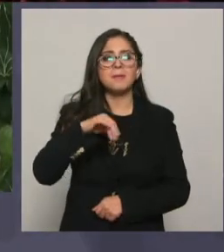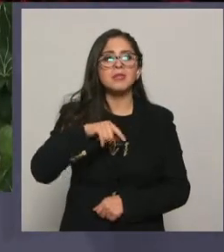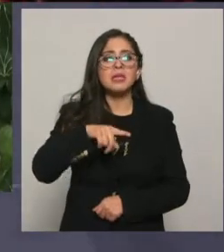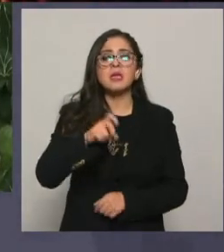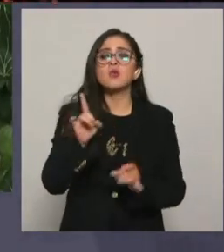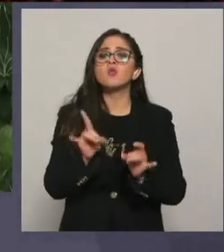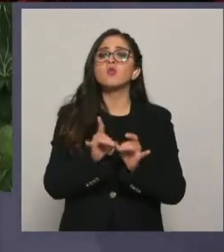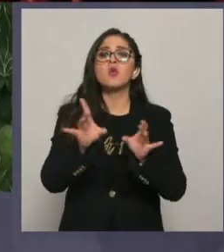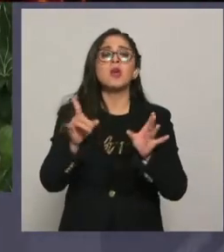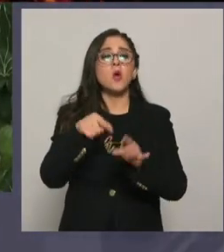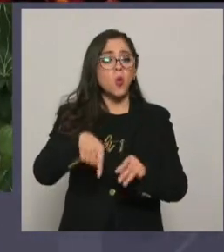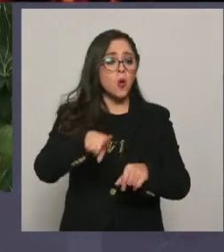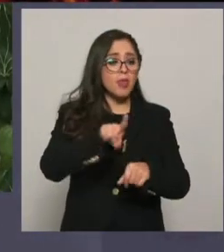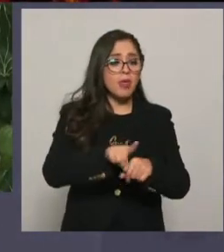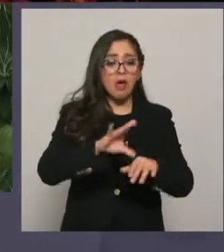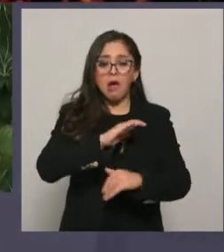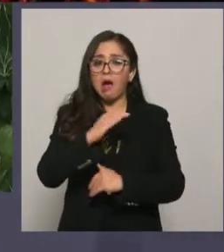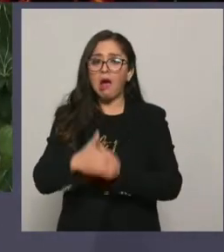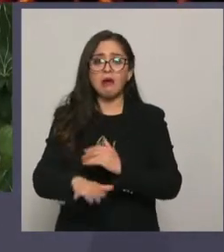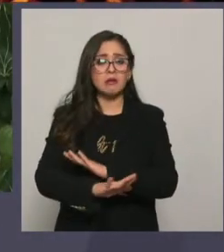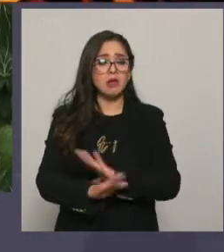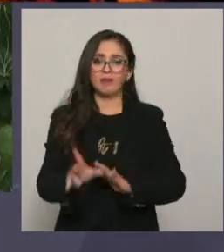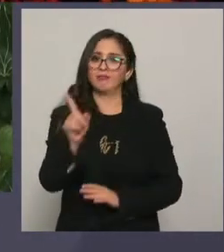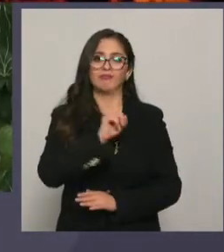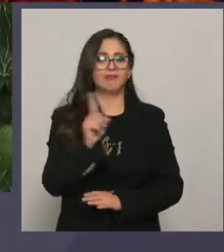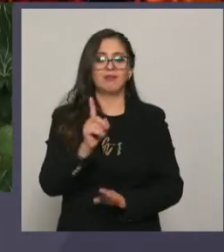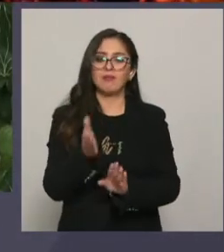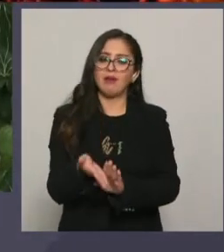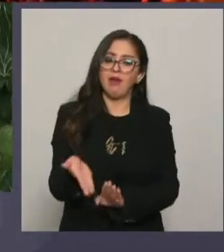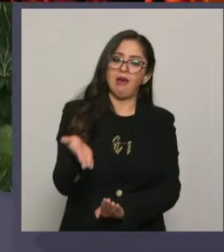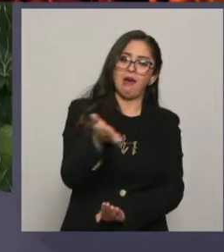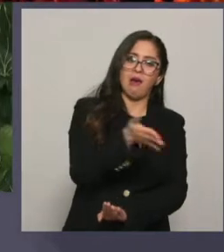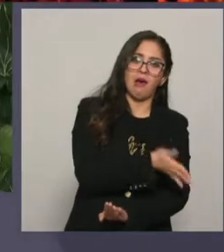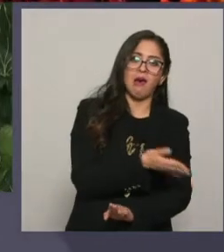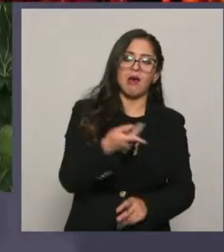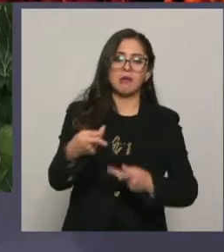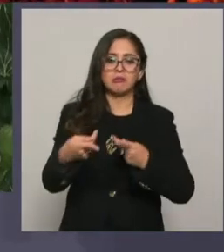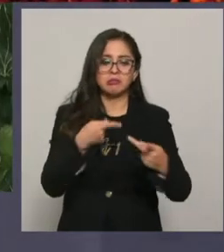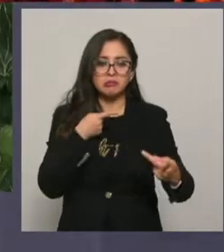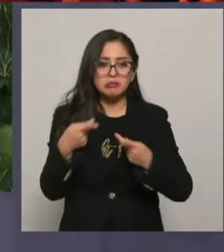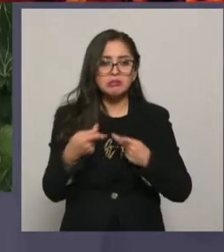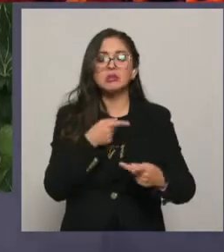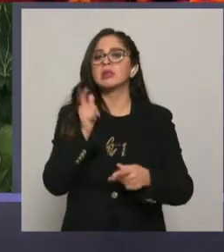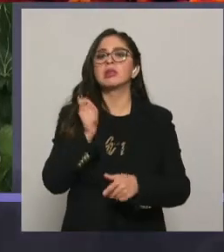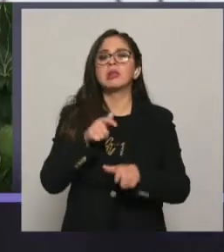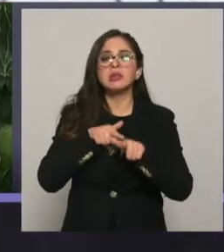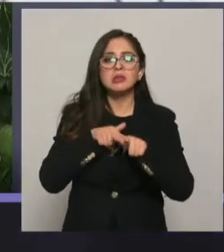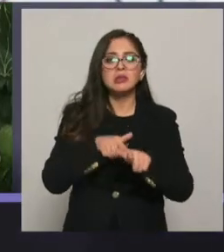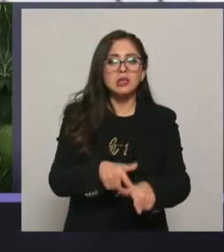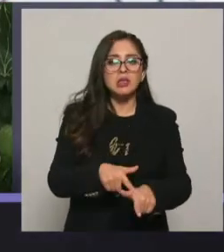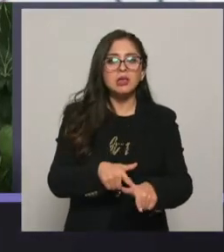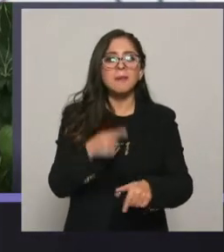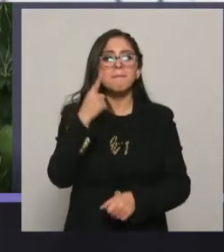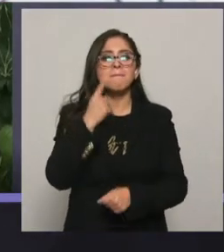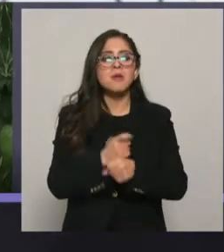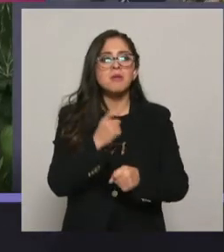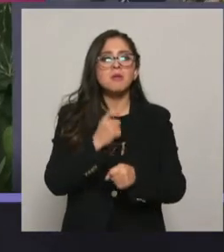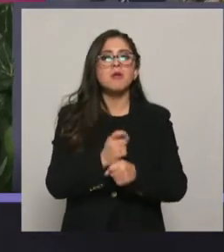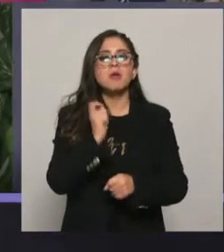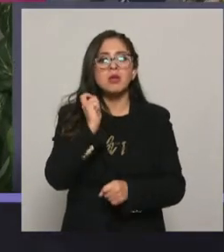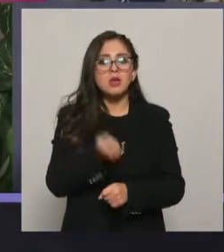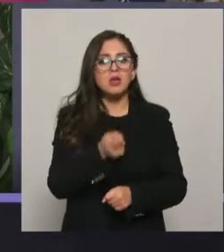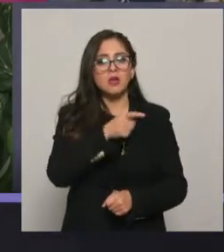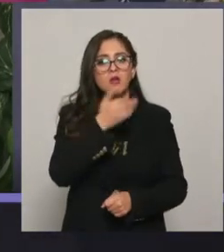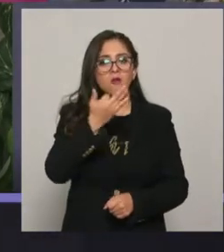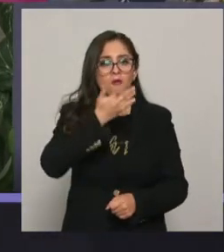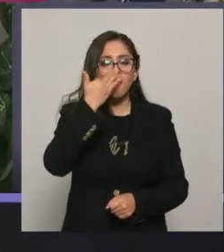así, ¿no? Hay todo un rito, todo un procedimiento que se sigue y que podremos decir que inicia con la siembra de las flores